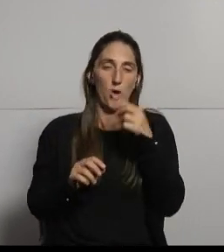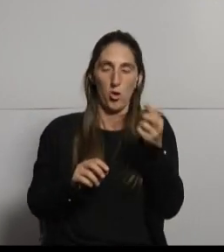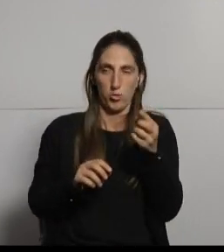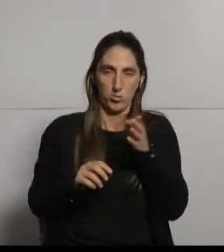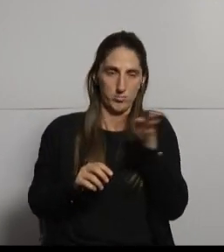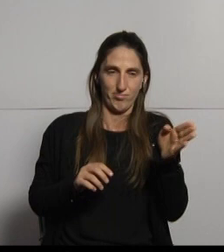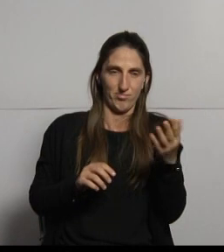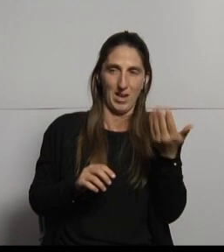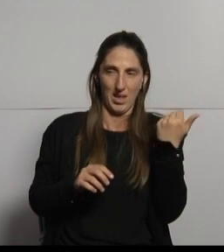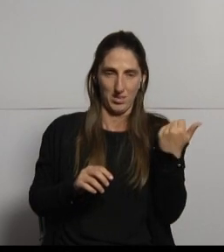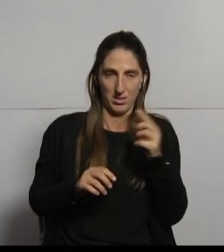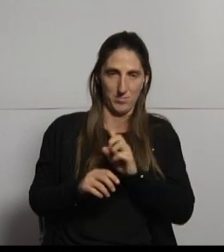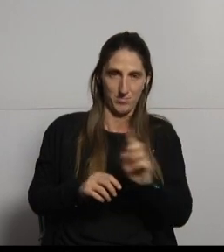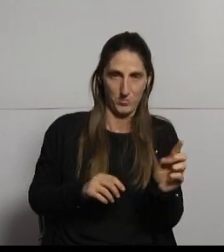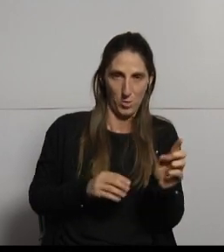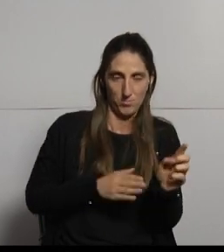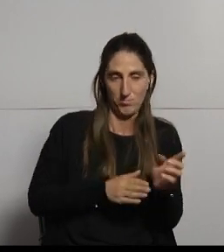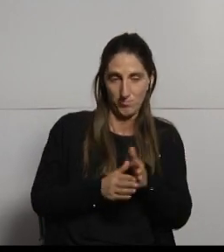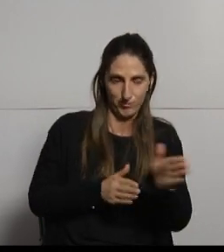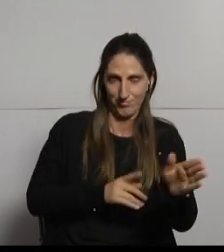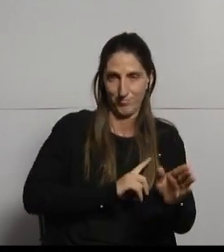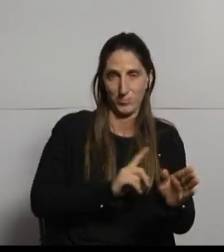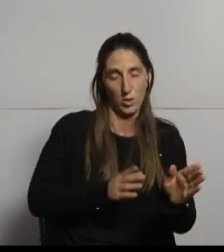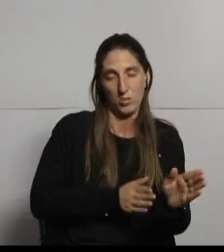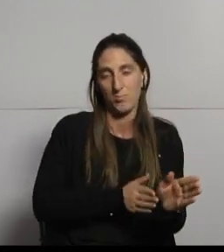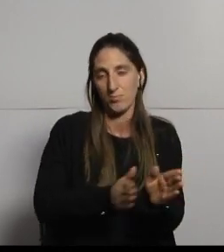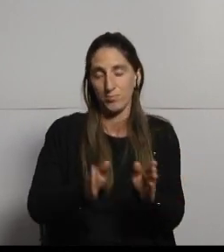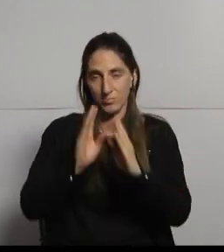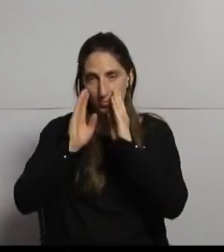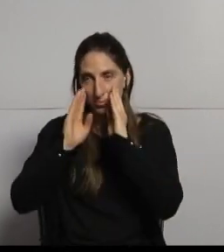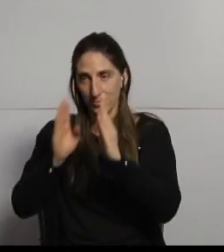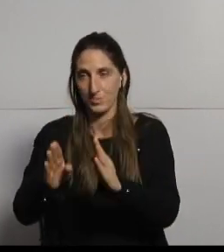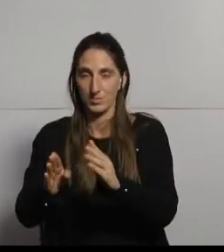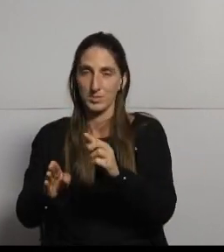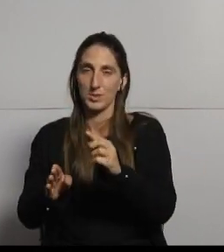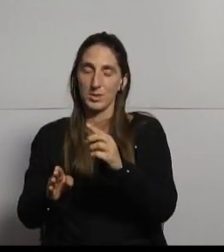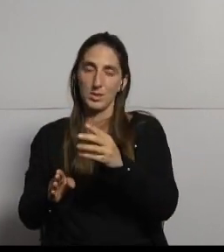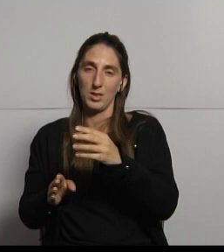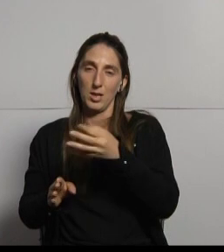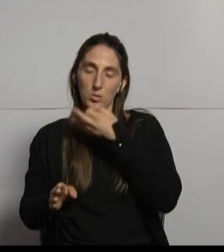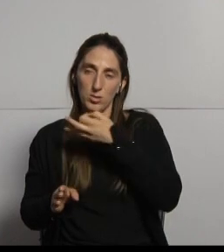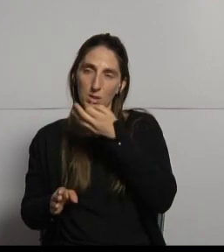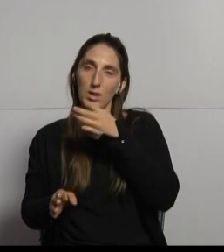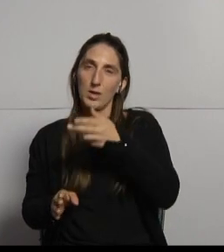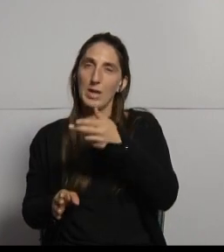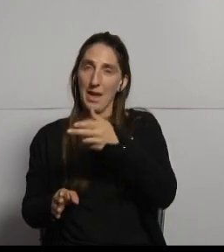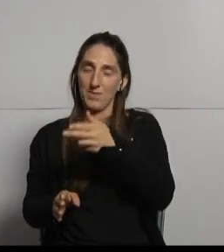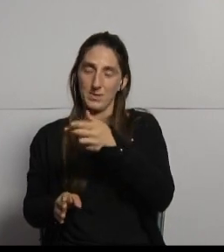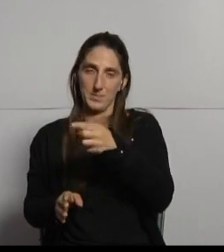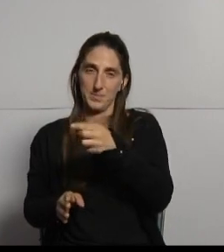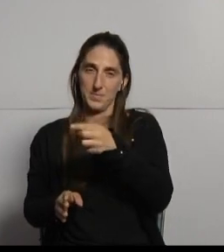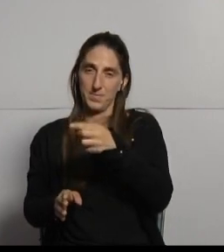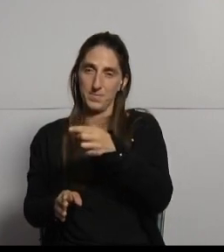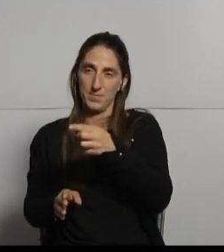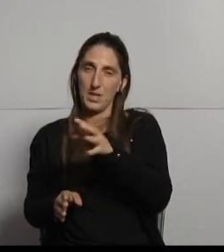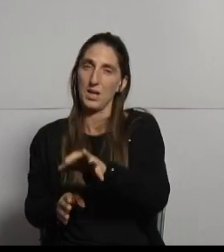conté anteriormente. Han optado por un enfoque más centrado, que lo comentaba Eber, a nivel de client-centric. Han